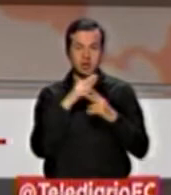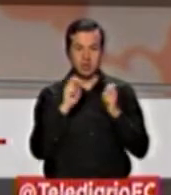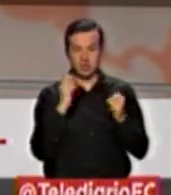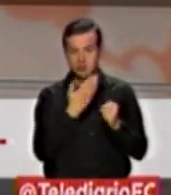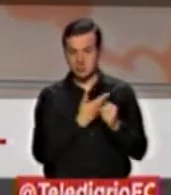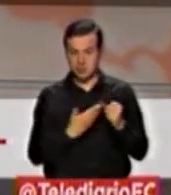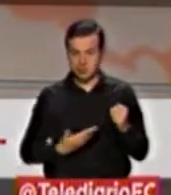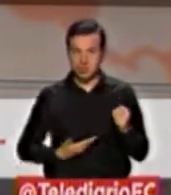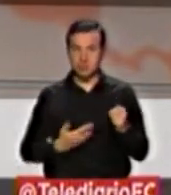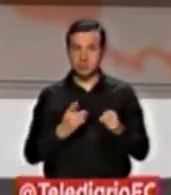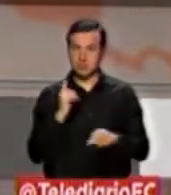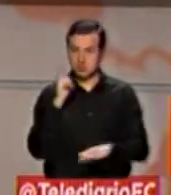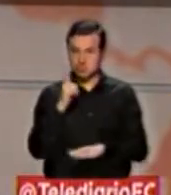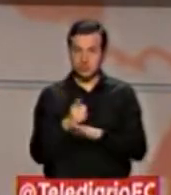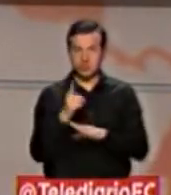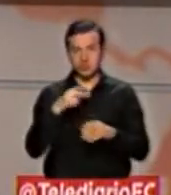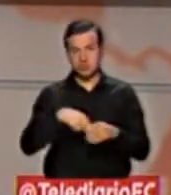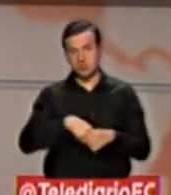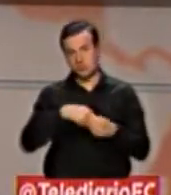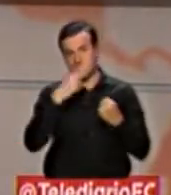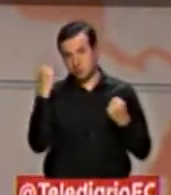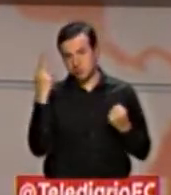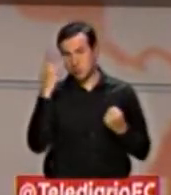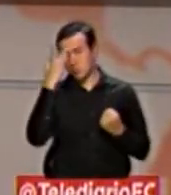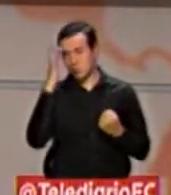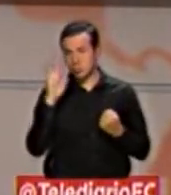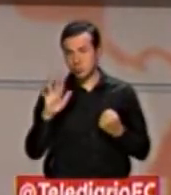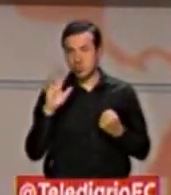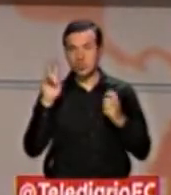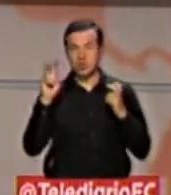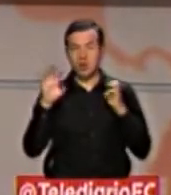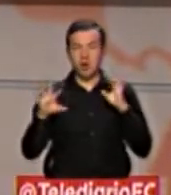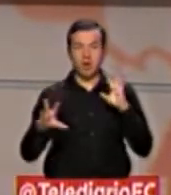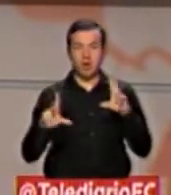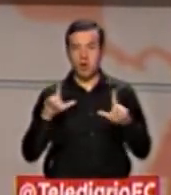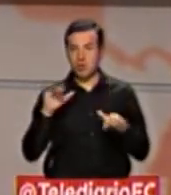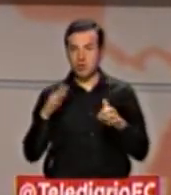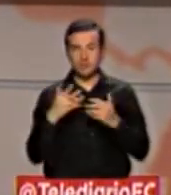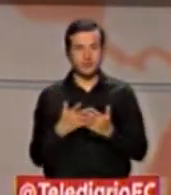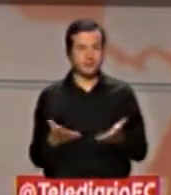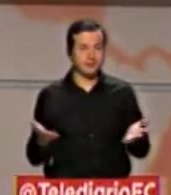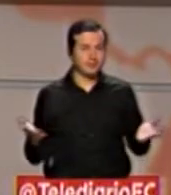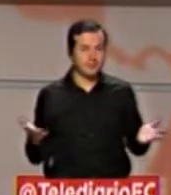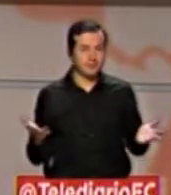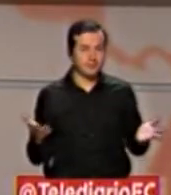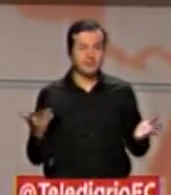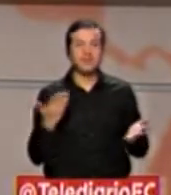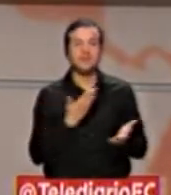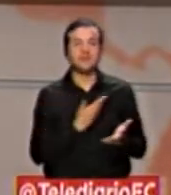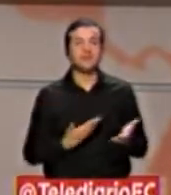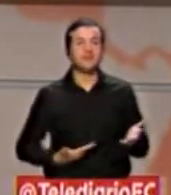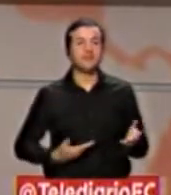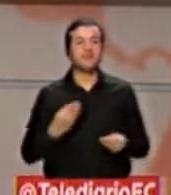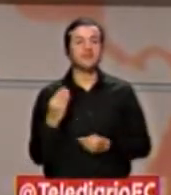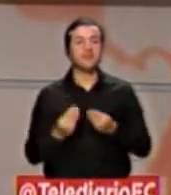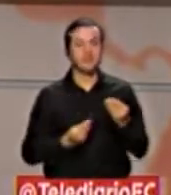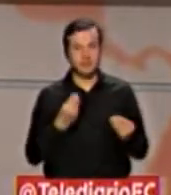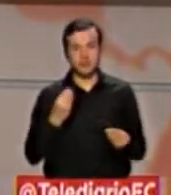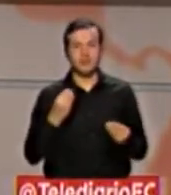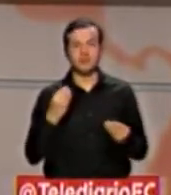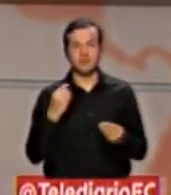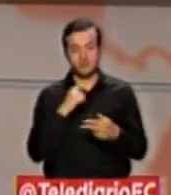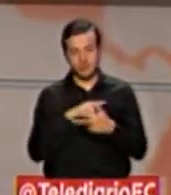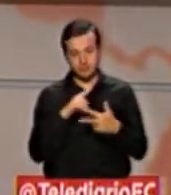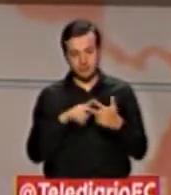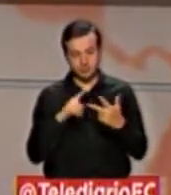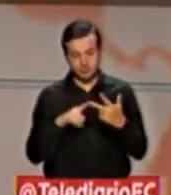que fue obligada a renunciar prácticamente por escándalos de corrupción. ¿Qué necesitaba hacer el presidente? Elegir una terna